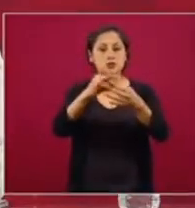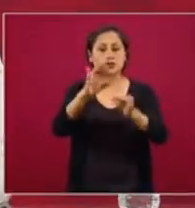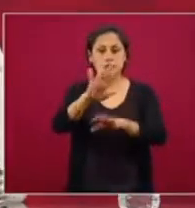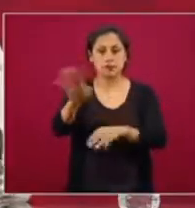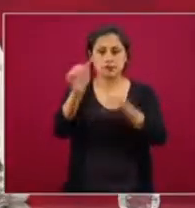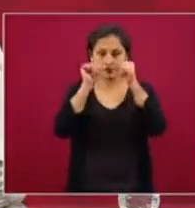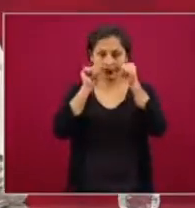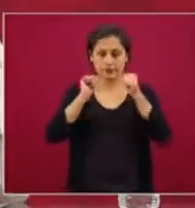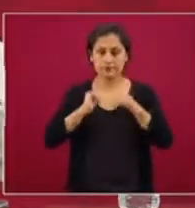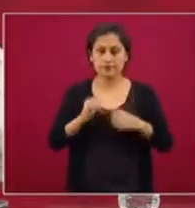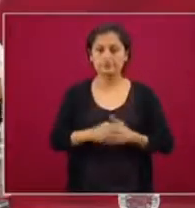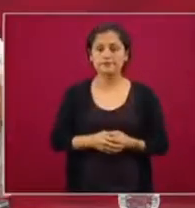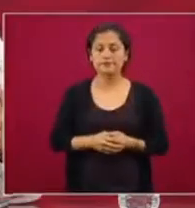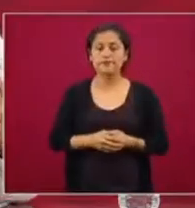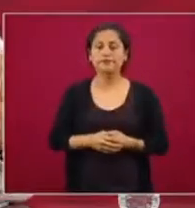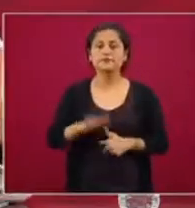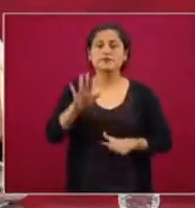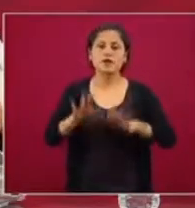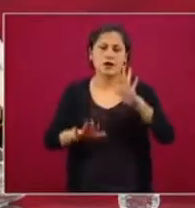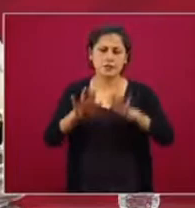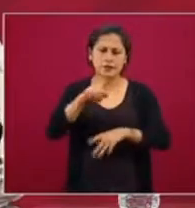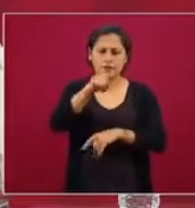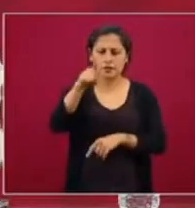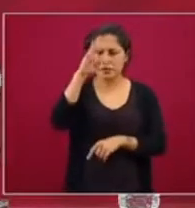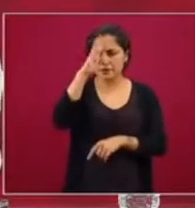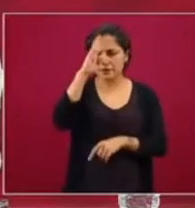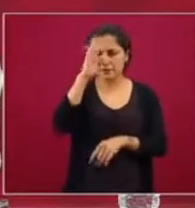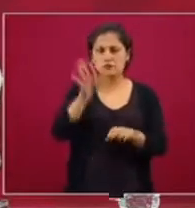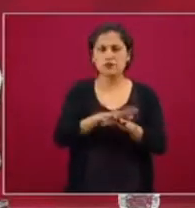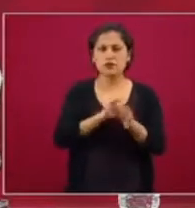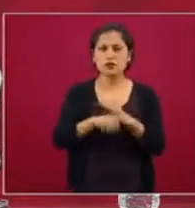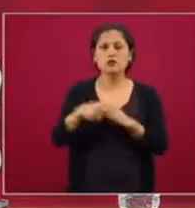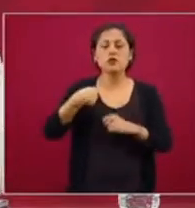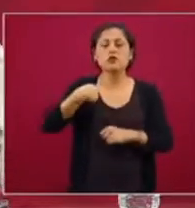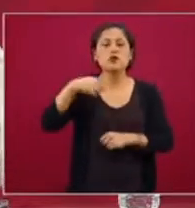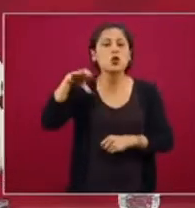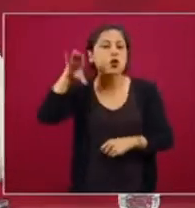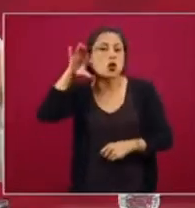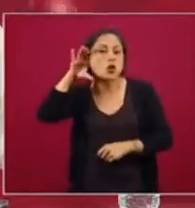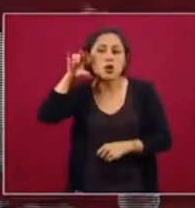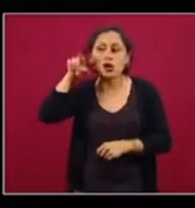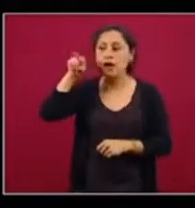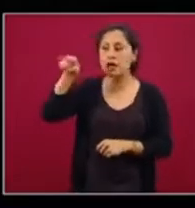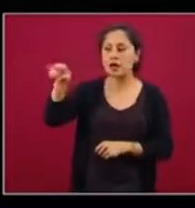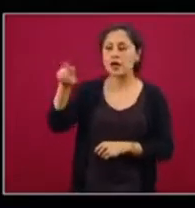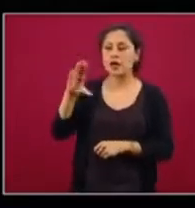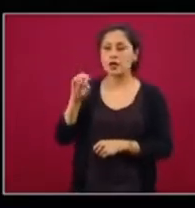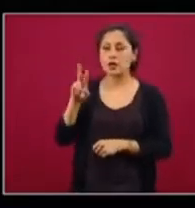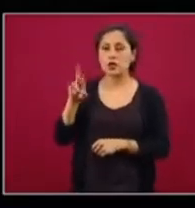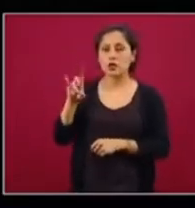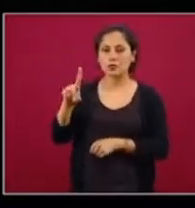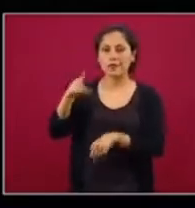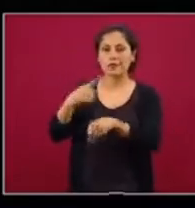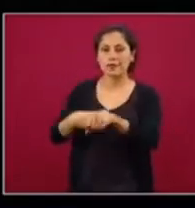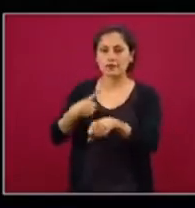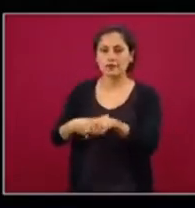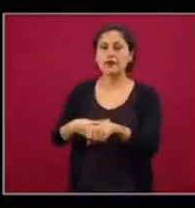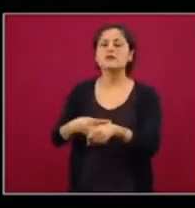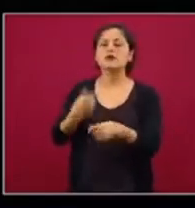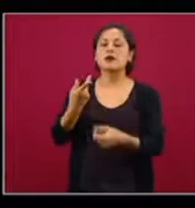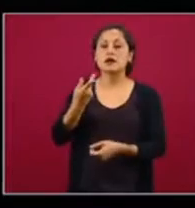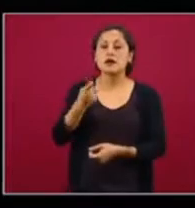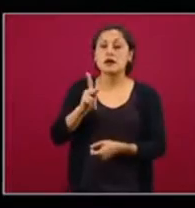de que como supe que alguien tenía COVID y yo estuve en la misma reunión, por ejemplo, voy a poner un caso así